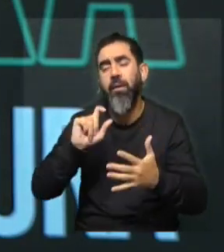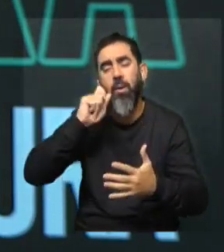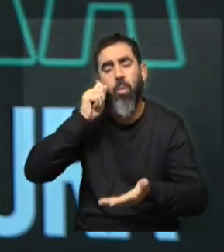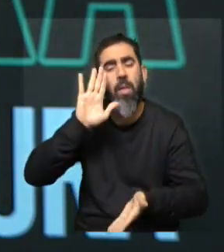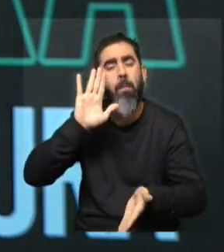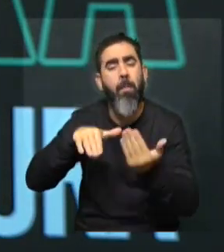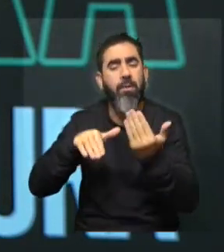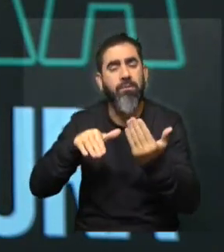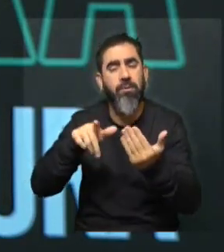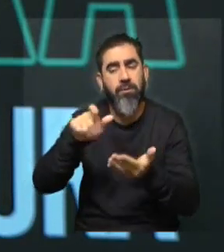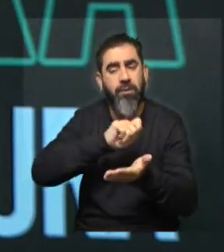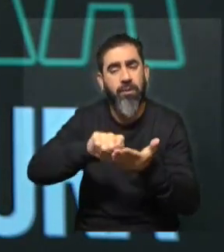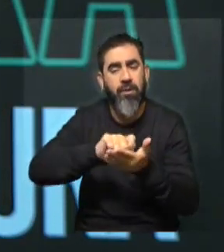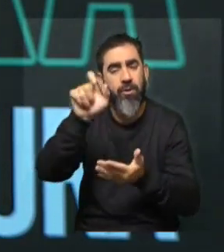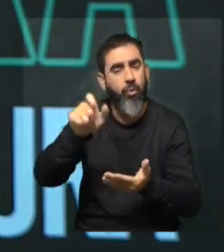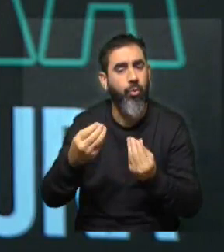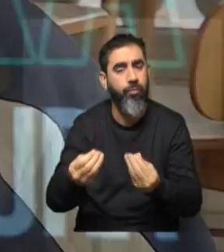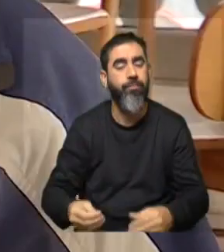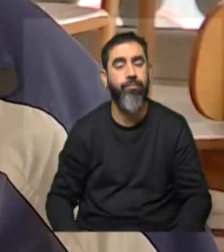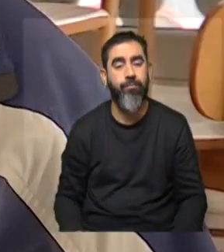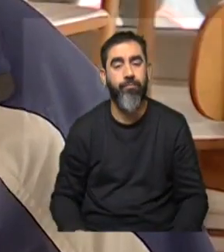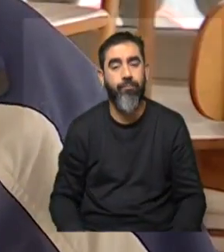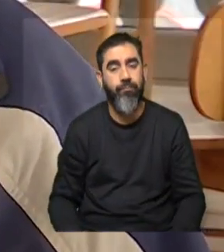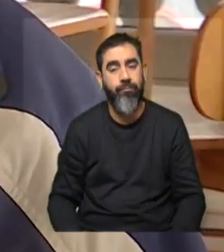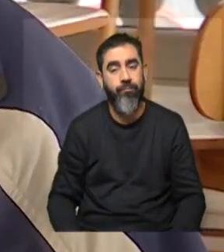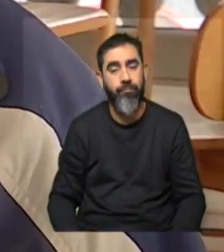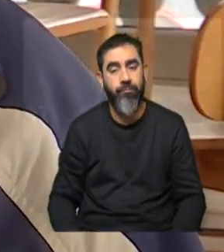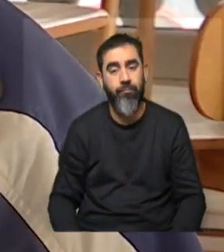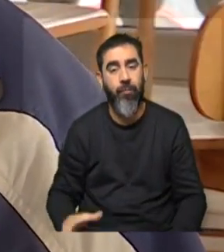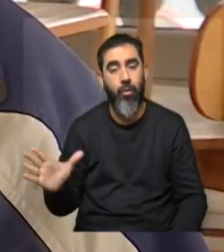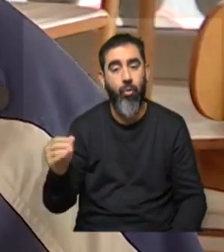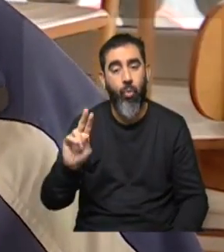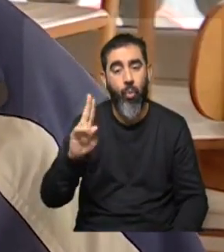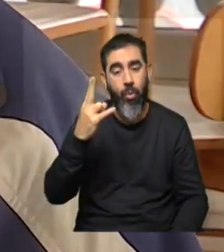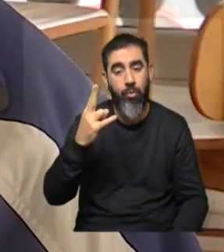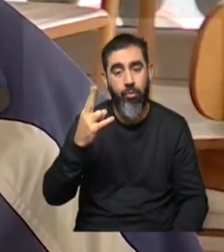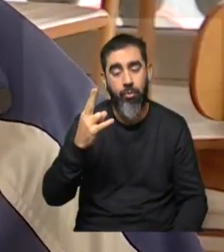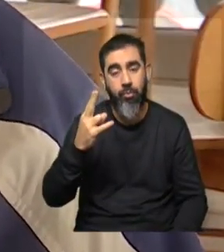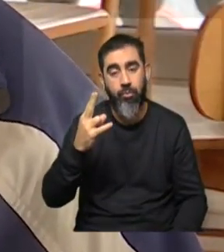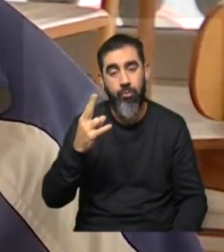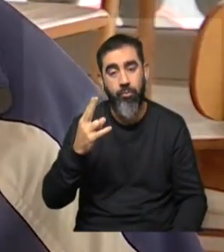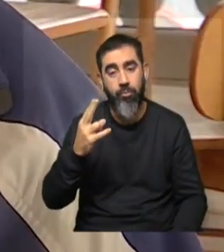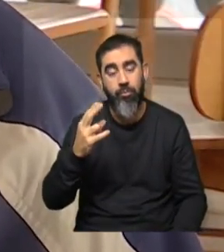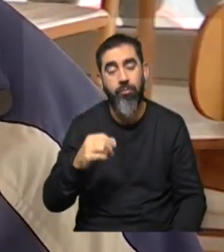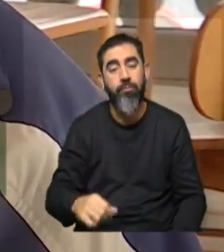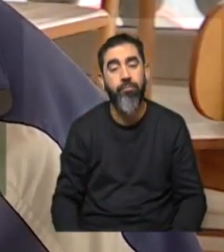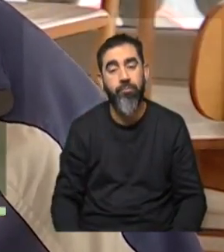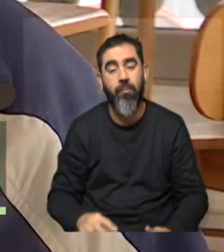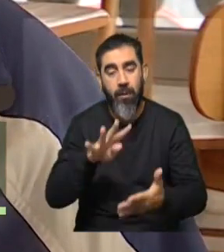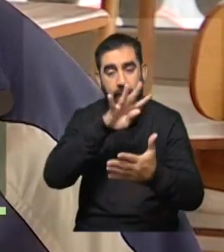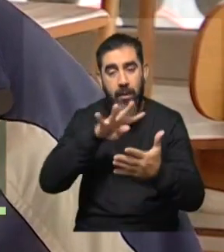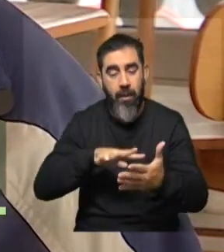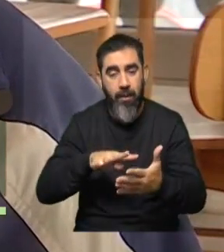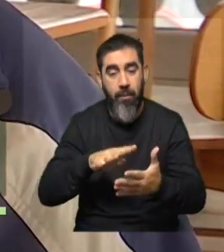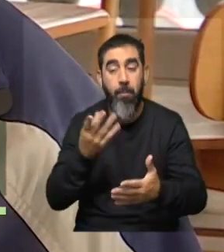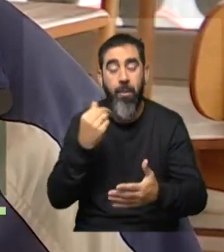de la obra de este escritor uruguayo a todos los uruguayos nos formó lo que lo que hablábamos recién un poco no hemos leído de